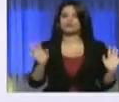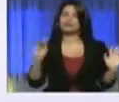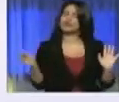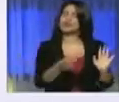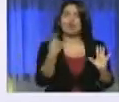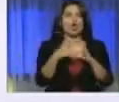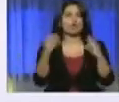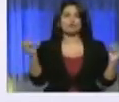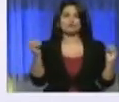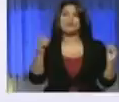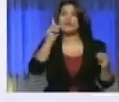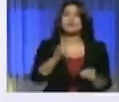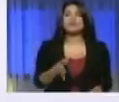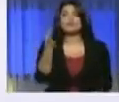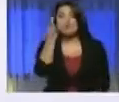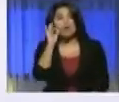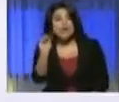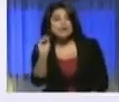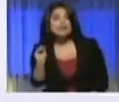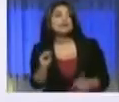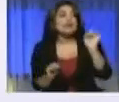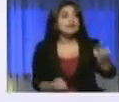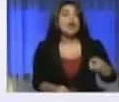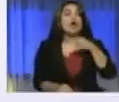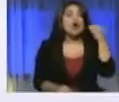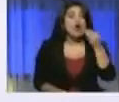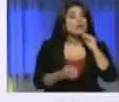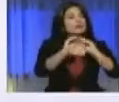a las mujeres, a la juventud,